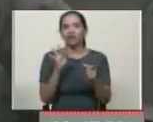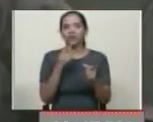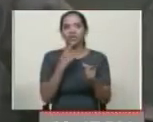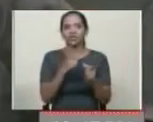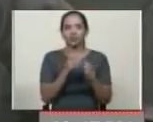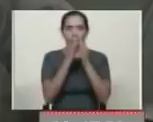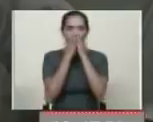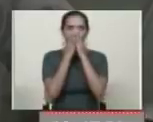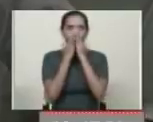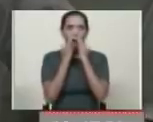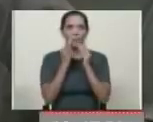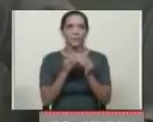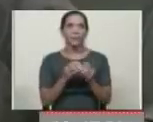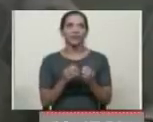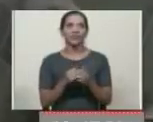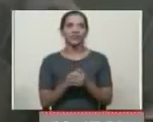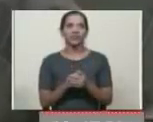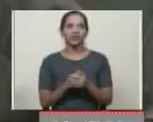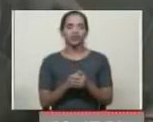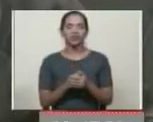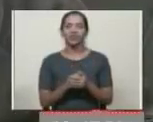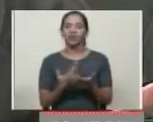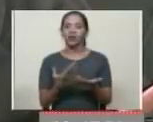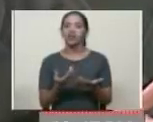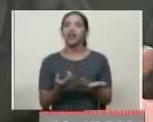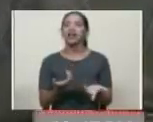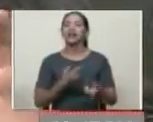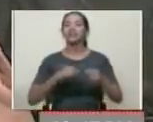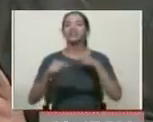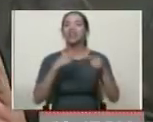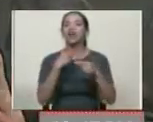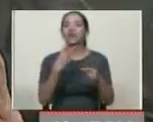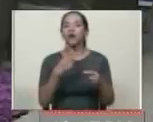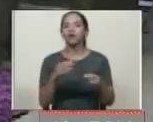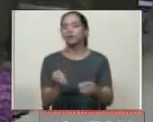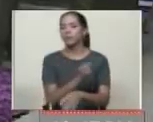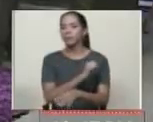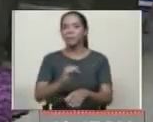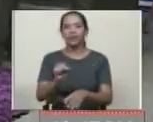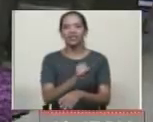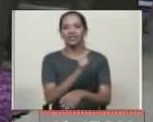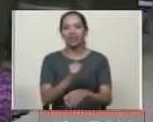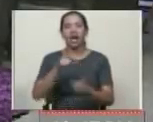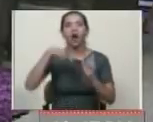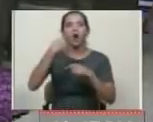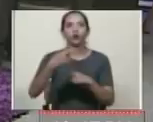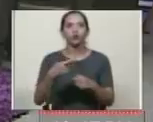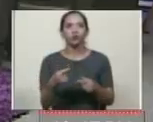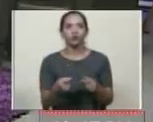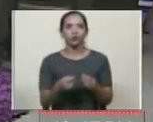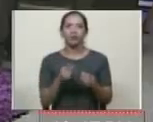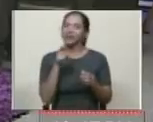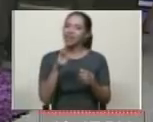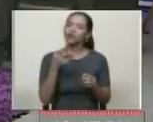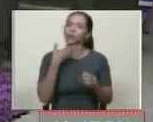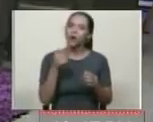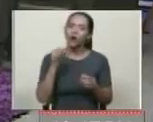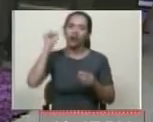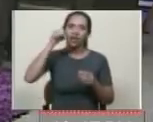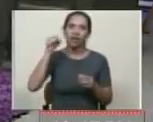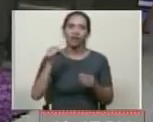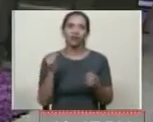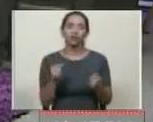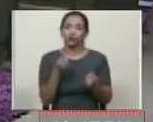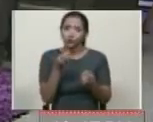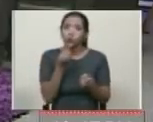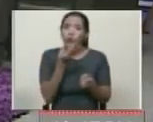chamba, él decía con tan buena voz y mandando a cantar a otro. Y efectivamente así funciona la comunicación. Pues dice, mira, pero ¿por qué tú no vienes y grabas no sé qué más? Yo digo, con tan buena voz y